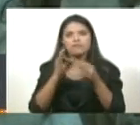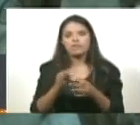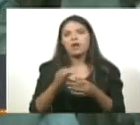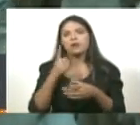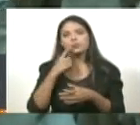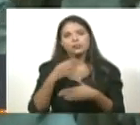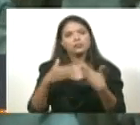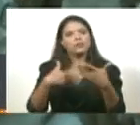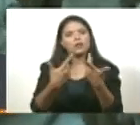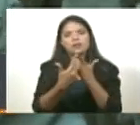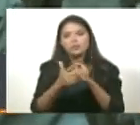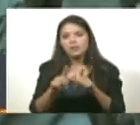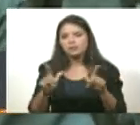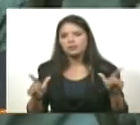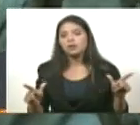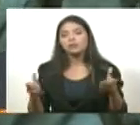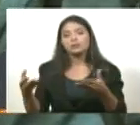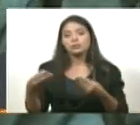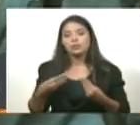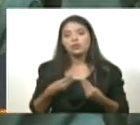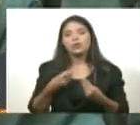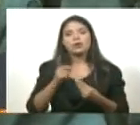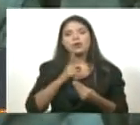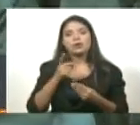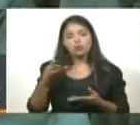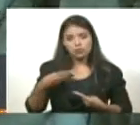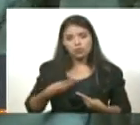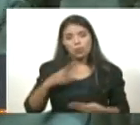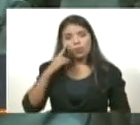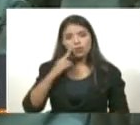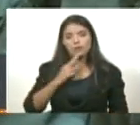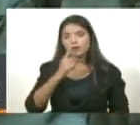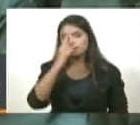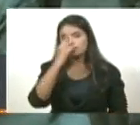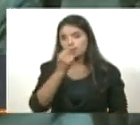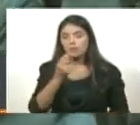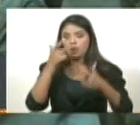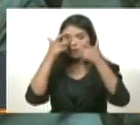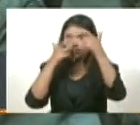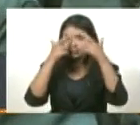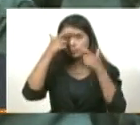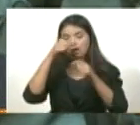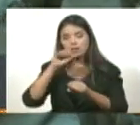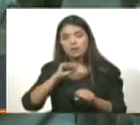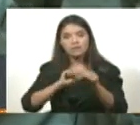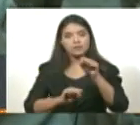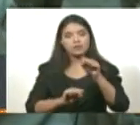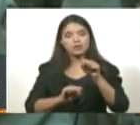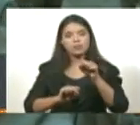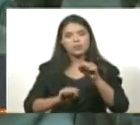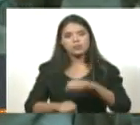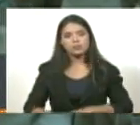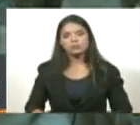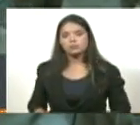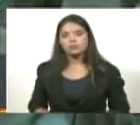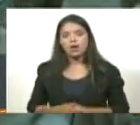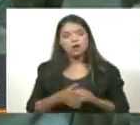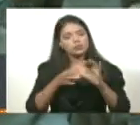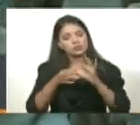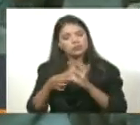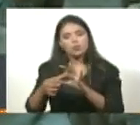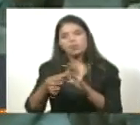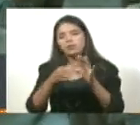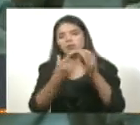tradiciones libertarias que nos legaron Bolívar, Zamora y Chávez, defenderemos la dignidad, soberanía